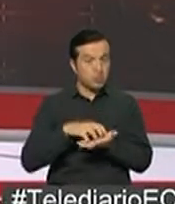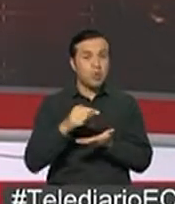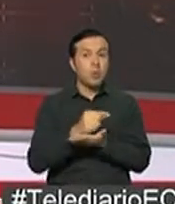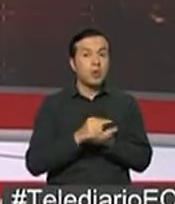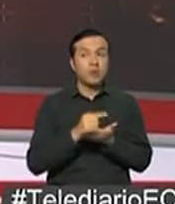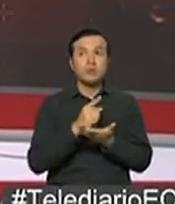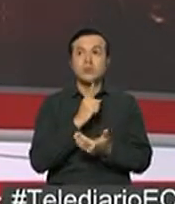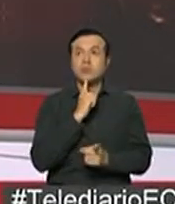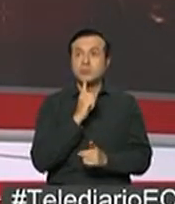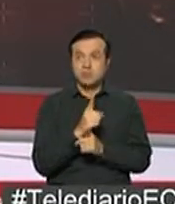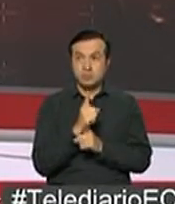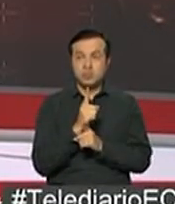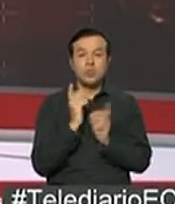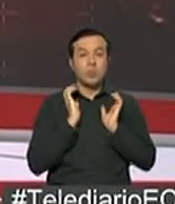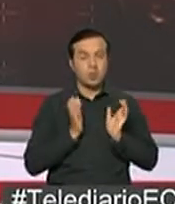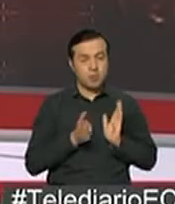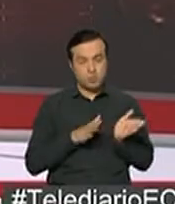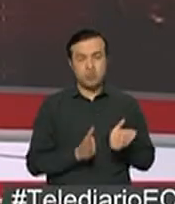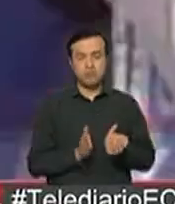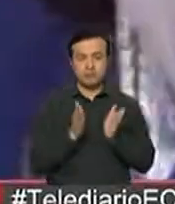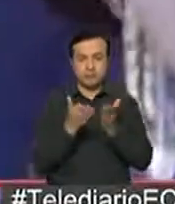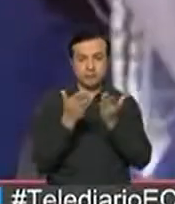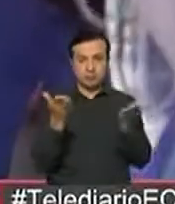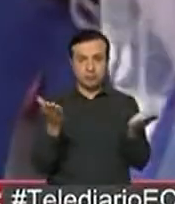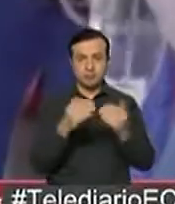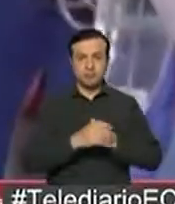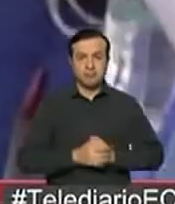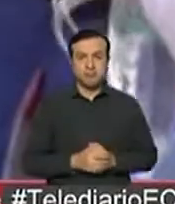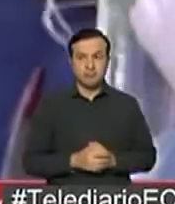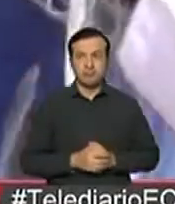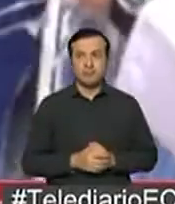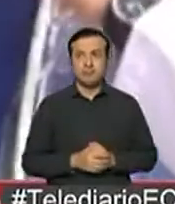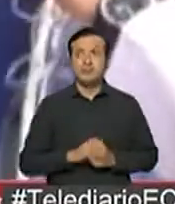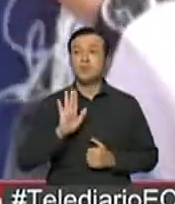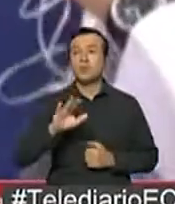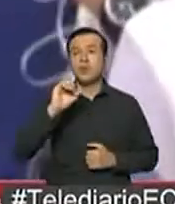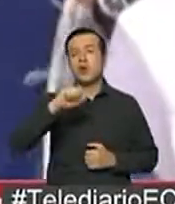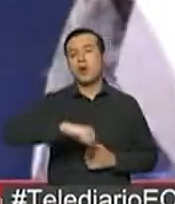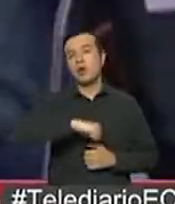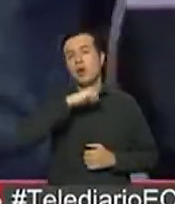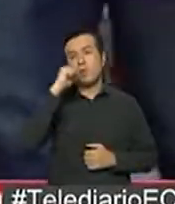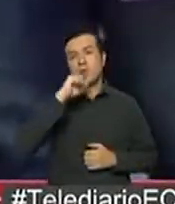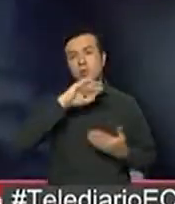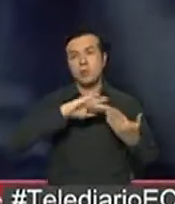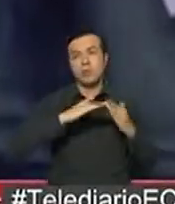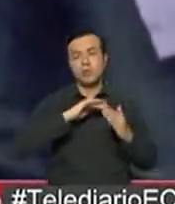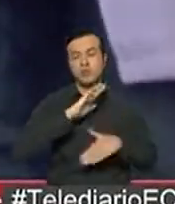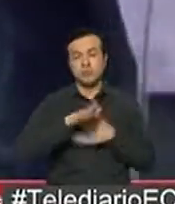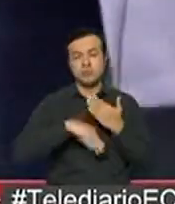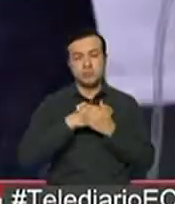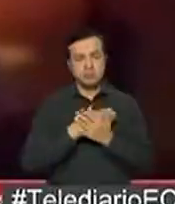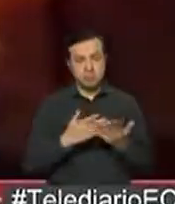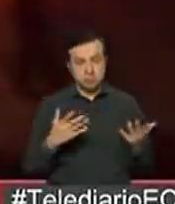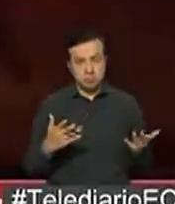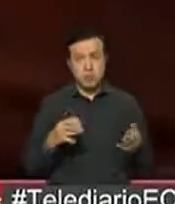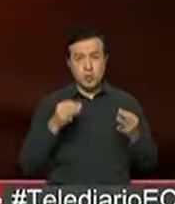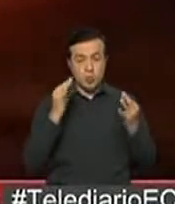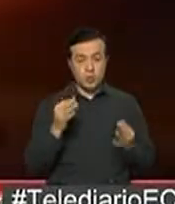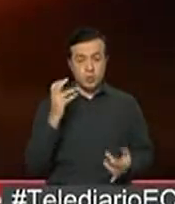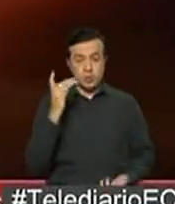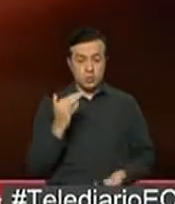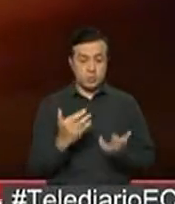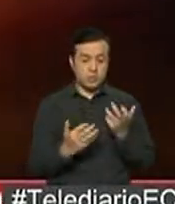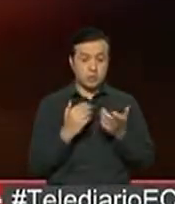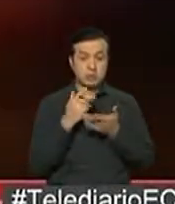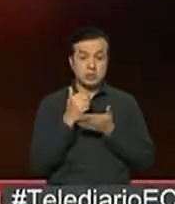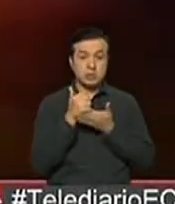entregó los féretros su heroísmo fue conocido por toda la comunidad pues durante el incendio salvó la